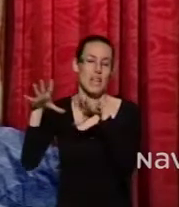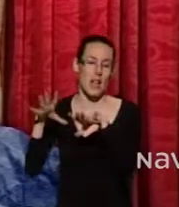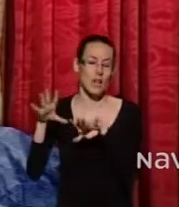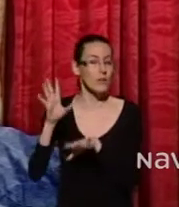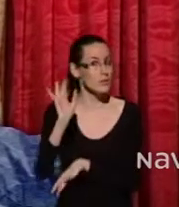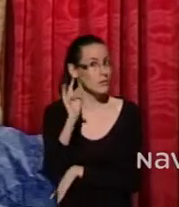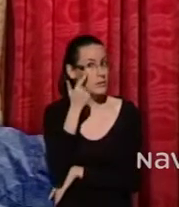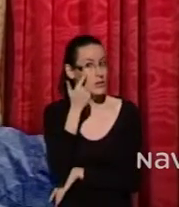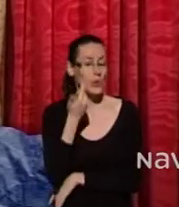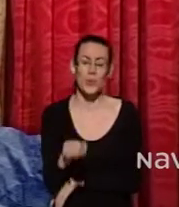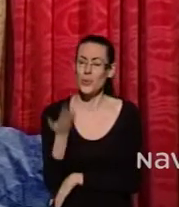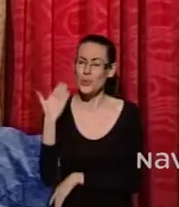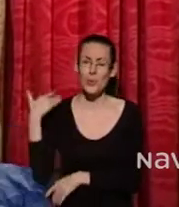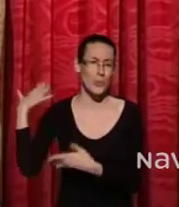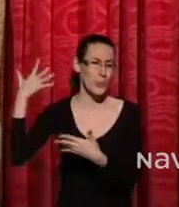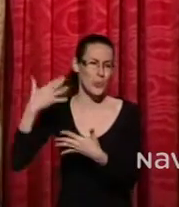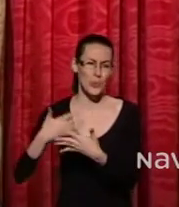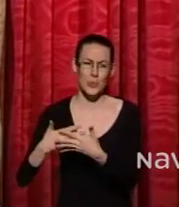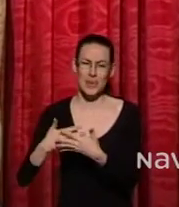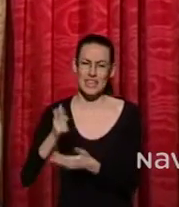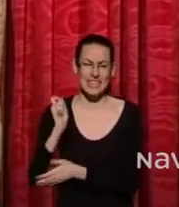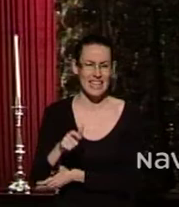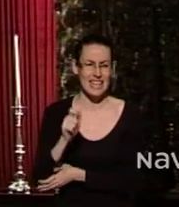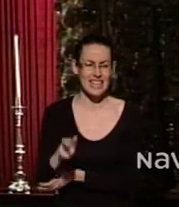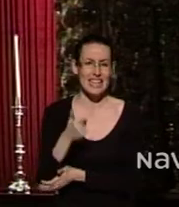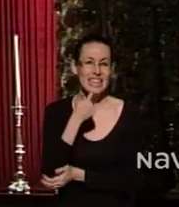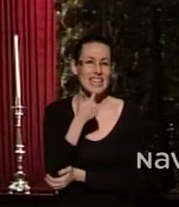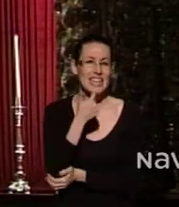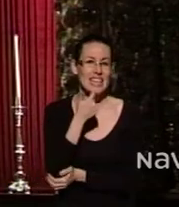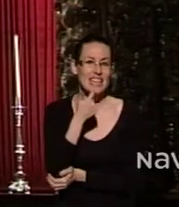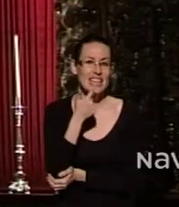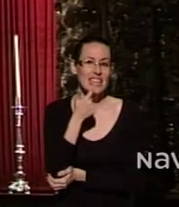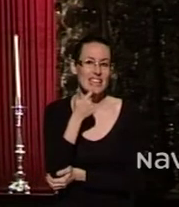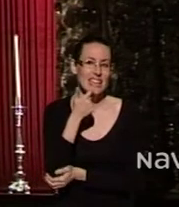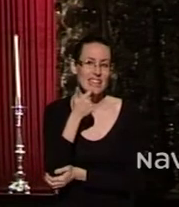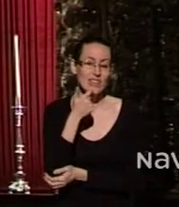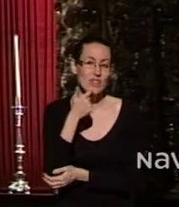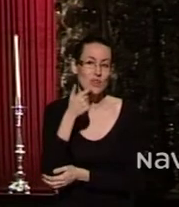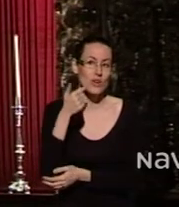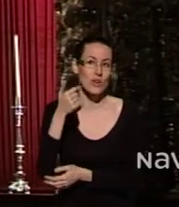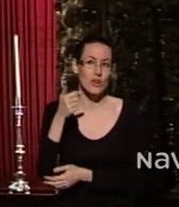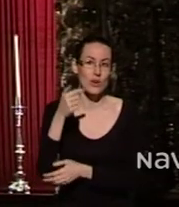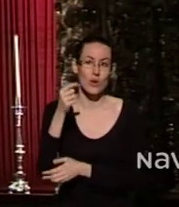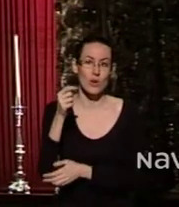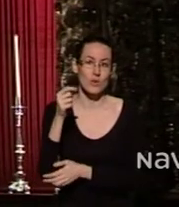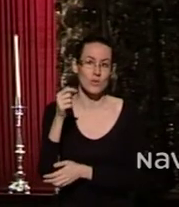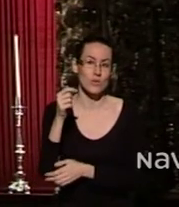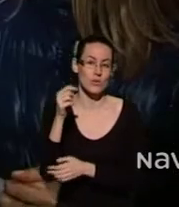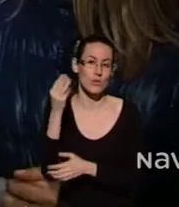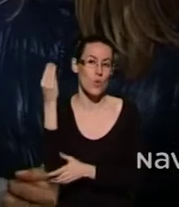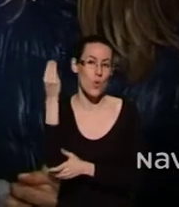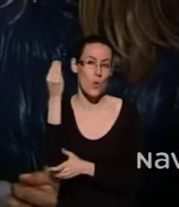del Cristo durante muchos años estuvieron dos muletas, ¿eh? Era de una mujer. ¿Y la